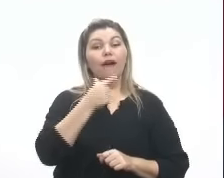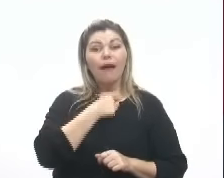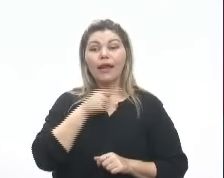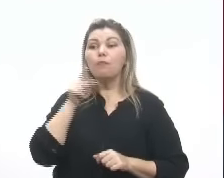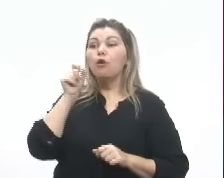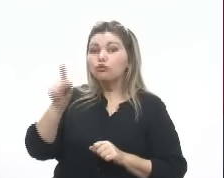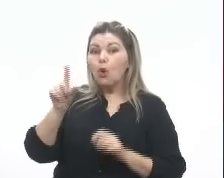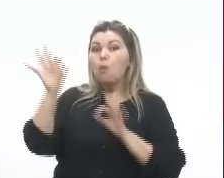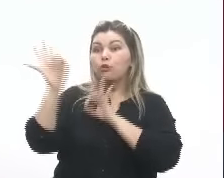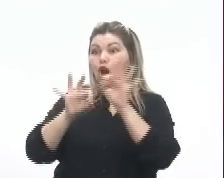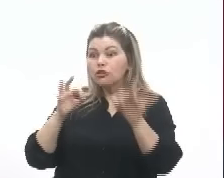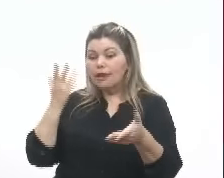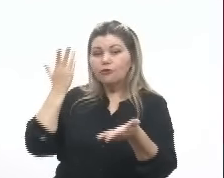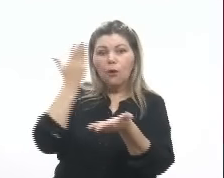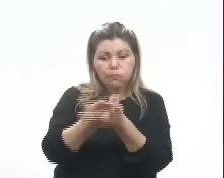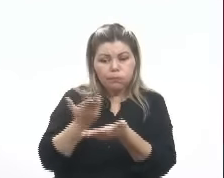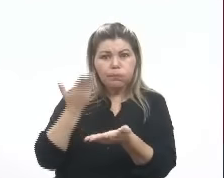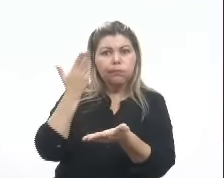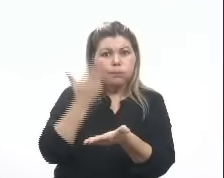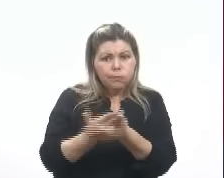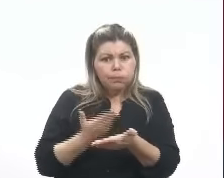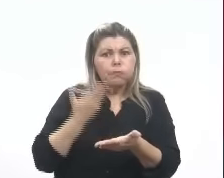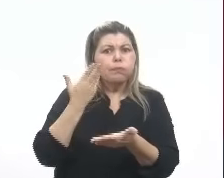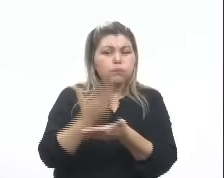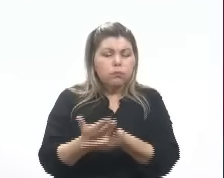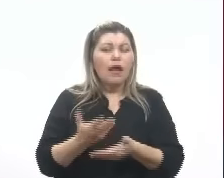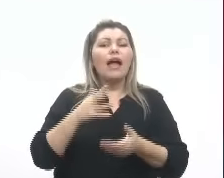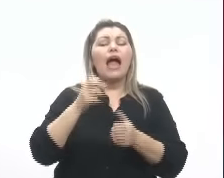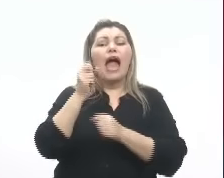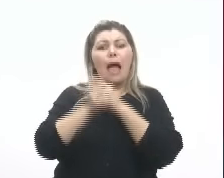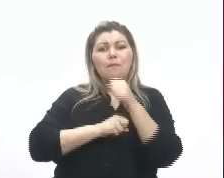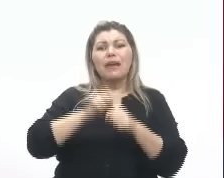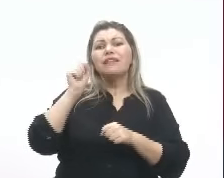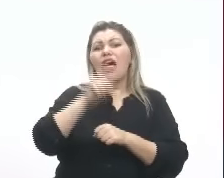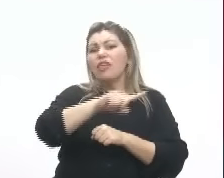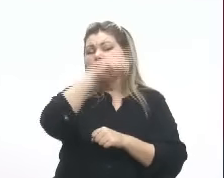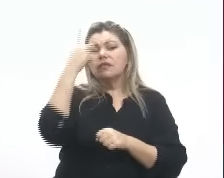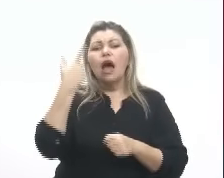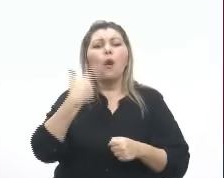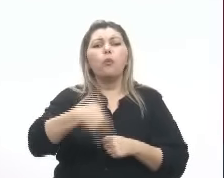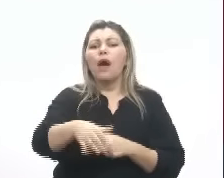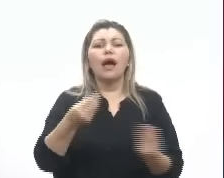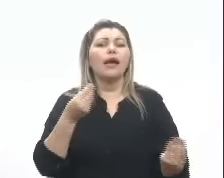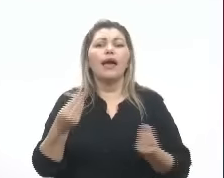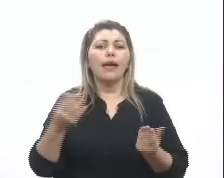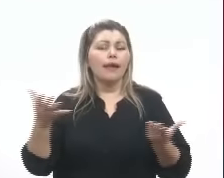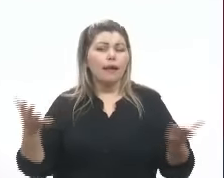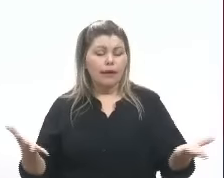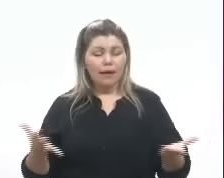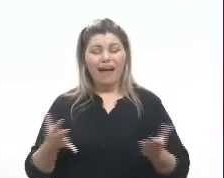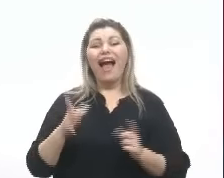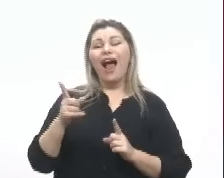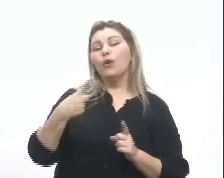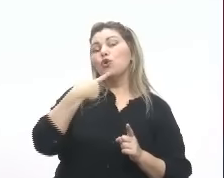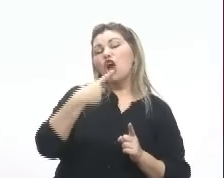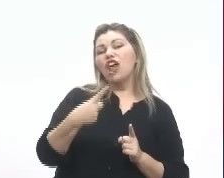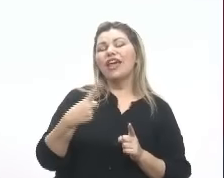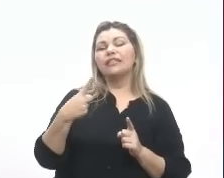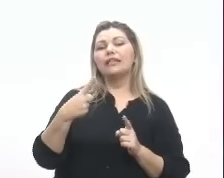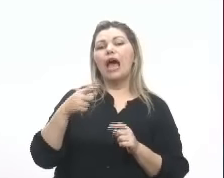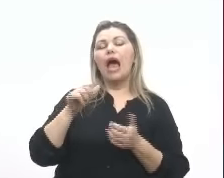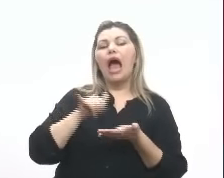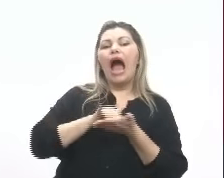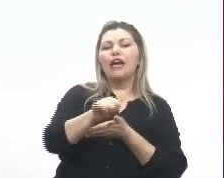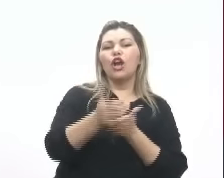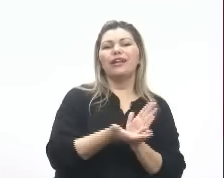al Parlamento, uno por uno, con las empresas del Estado, ¿qué van a hacer? Acá hay algunos que dicen, sacamos aerolíneas, sacamos